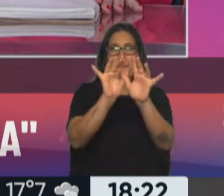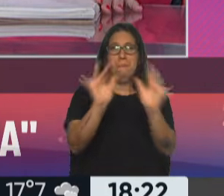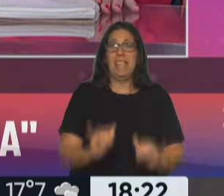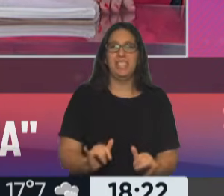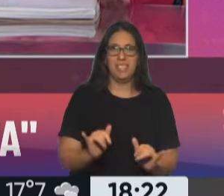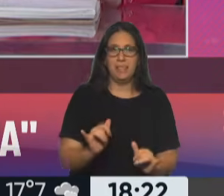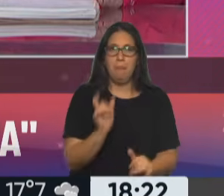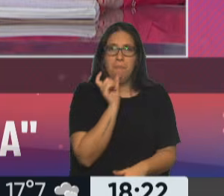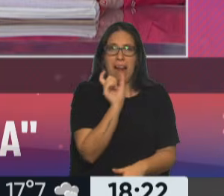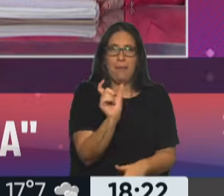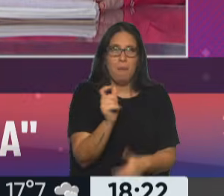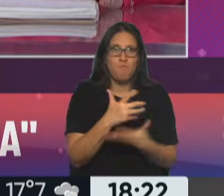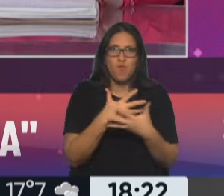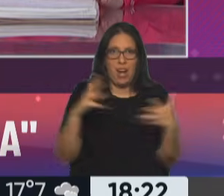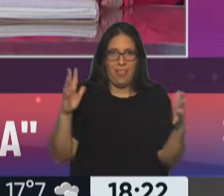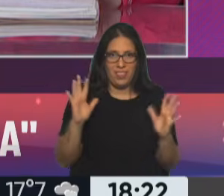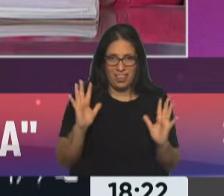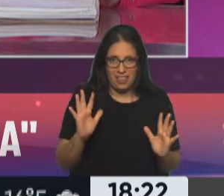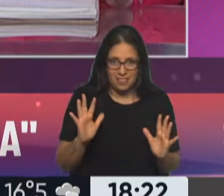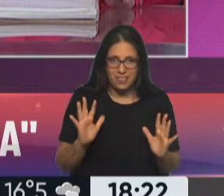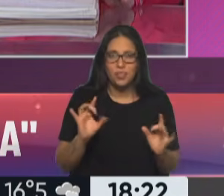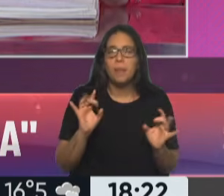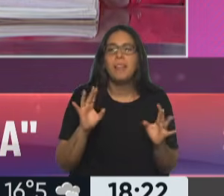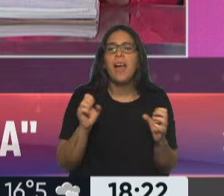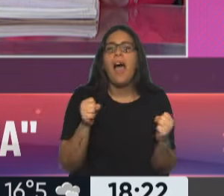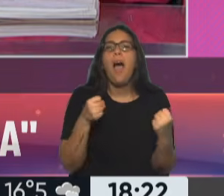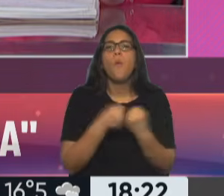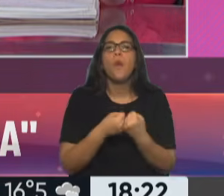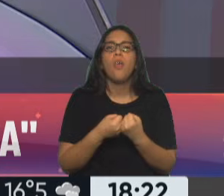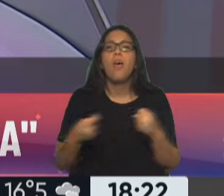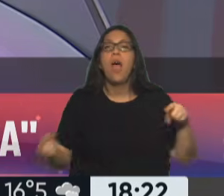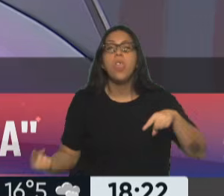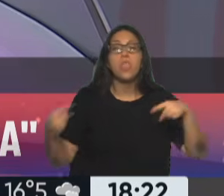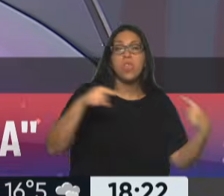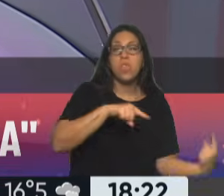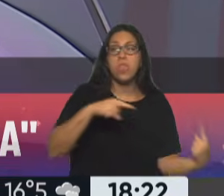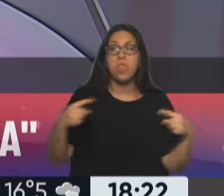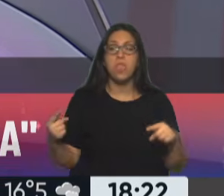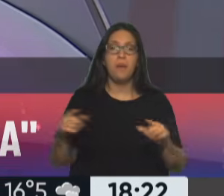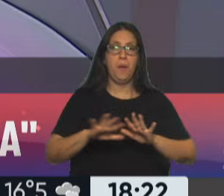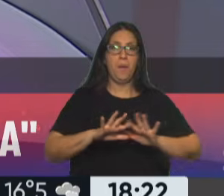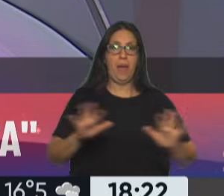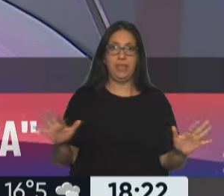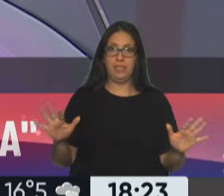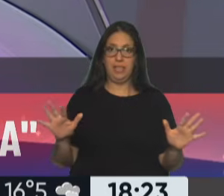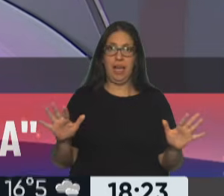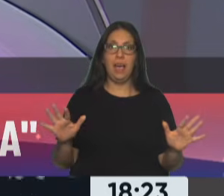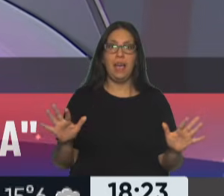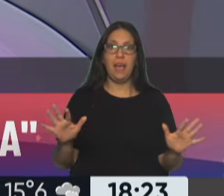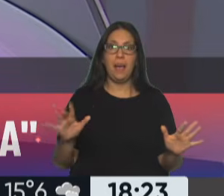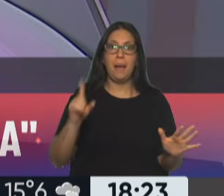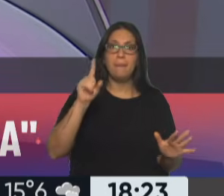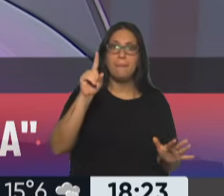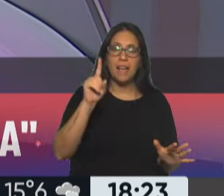grande, Pablo. O sea, es un acuerdo, digamos, de cese de hostilidades, si querés. Sí. Pero que está respaldado por el uso de